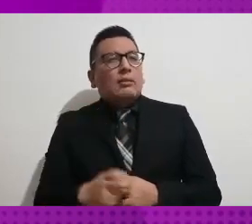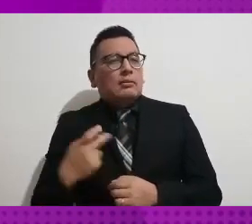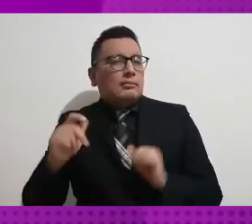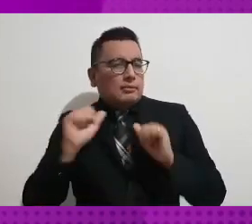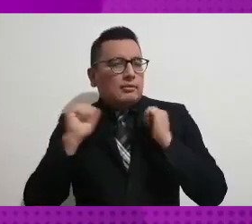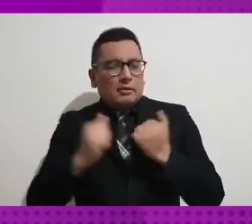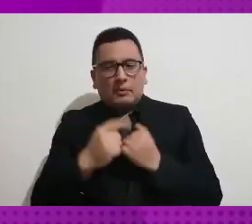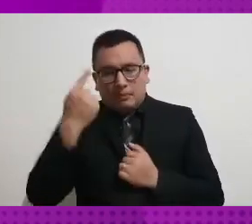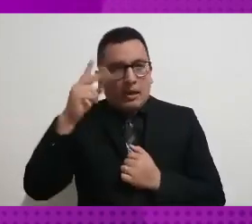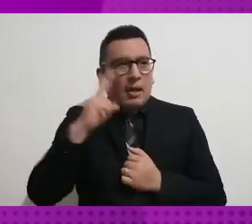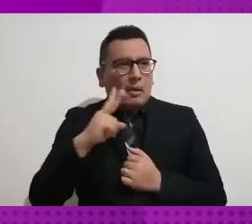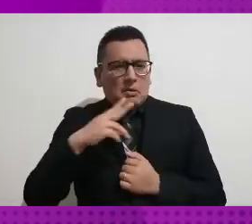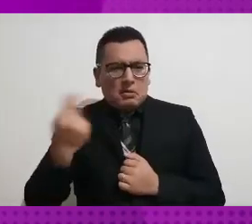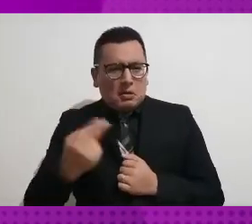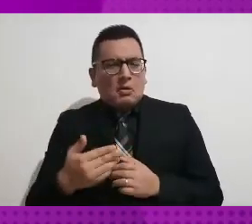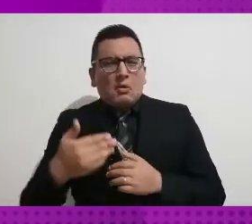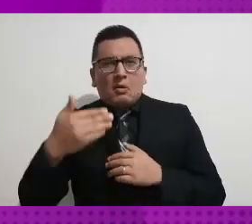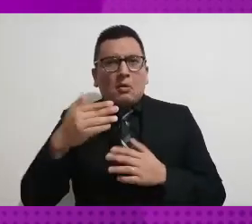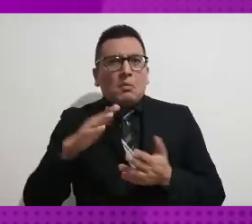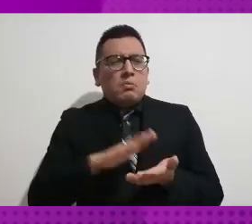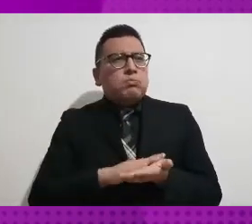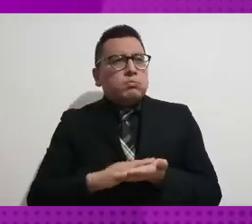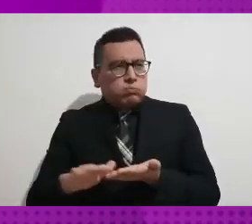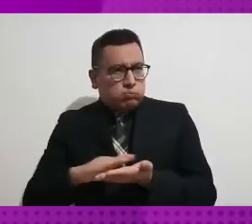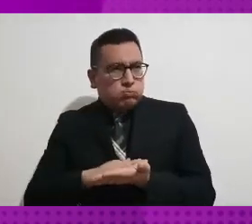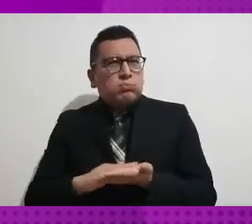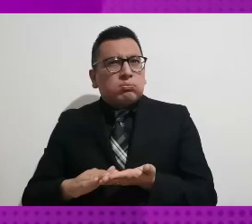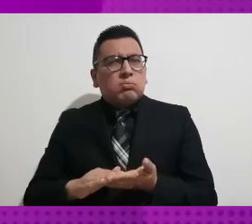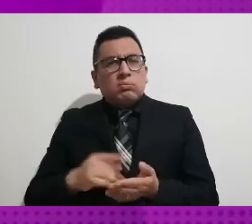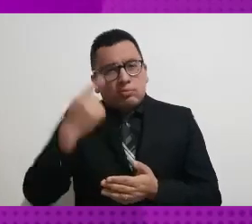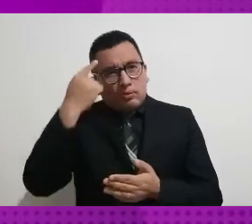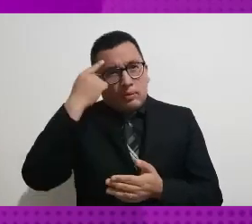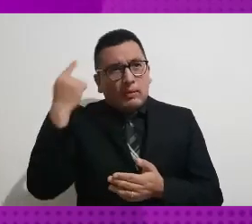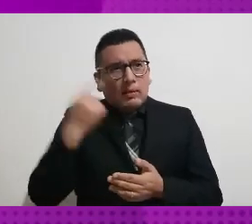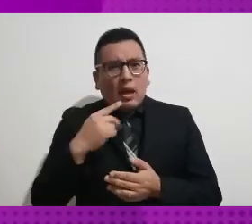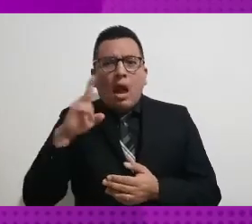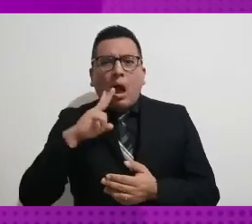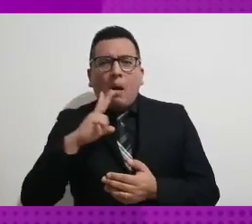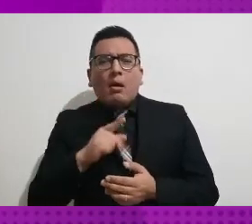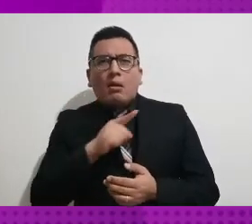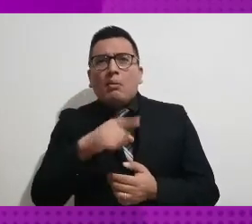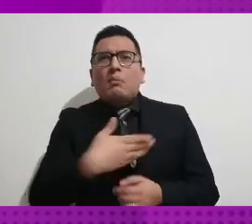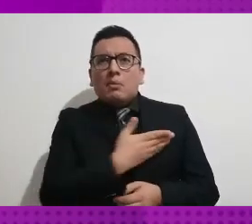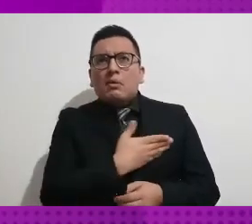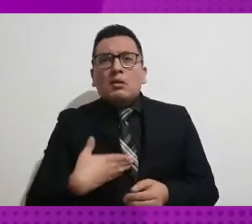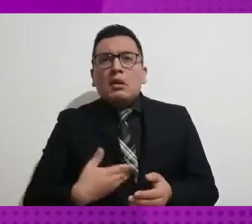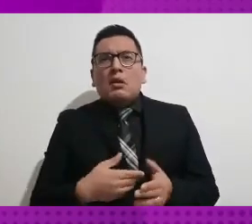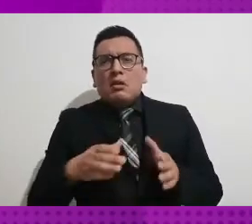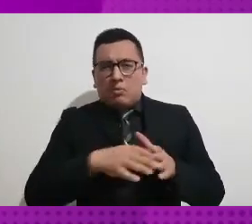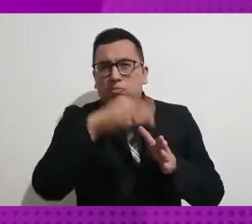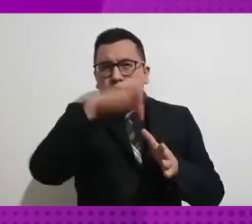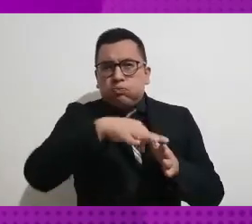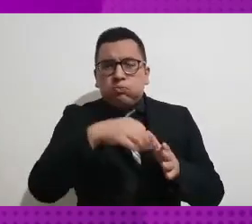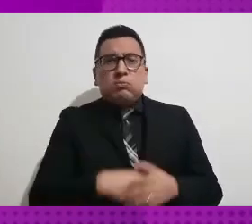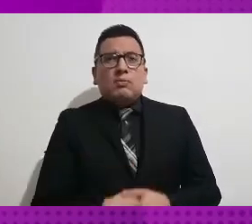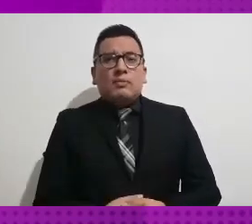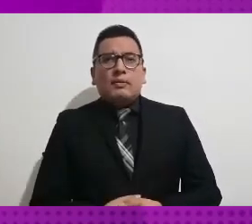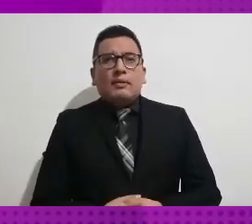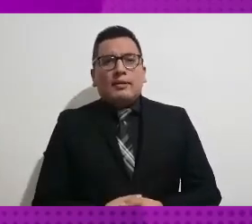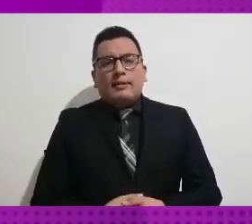se hicieran ya las plantillas en braille para lo que fue el presidente de la República. Claro. Ya